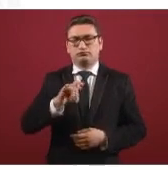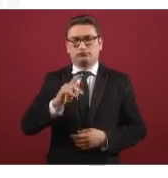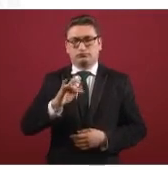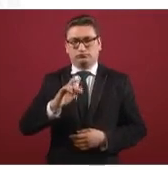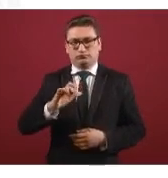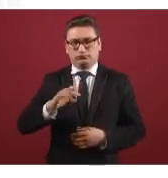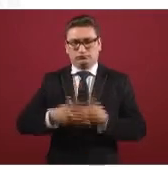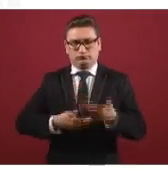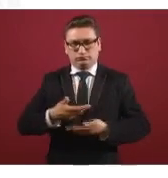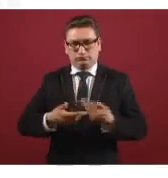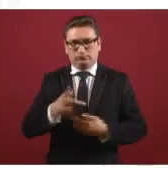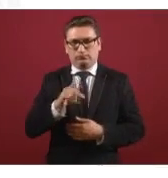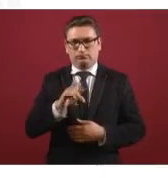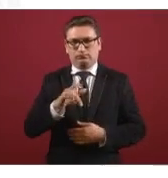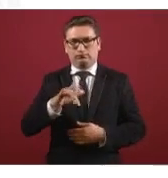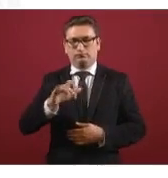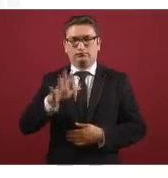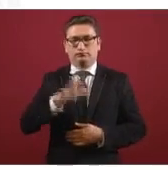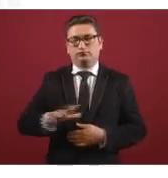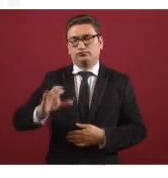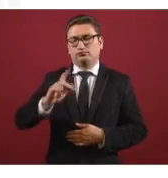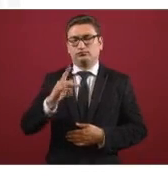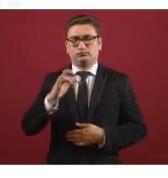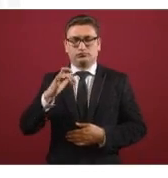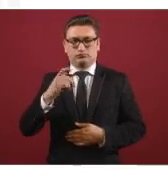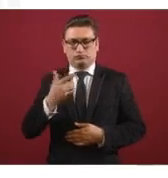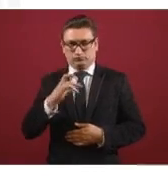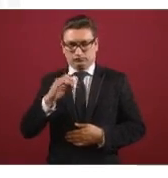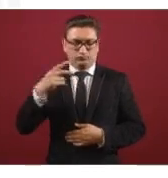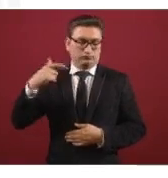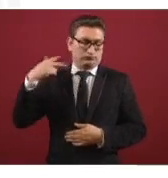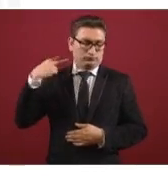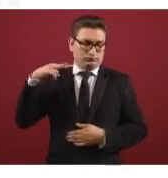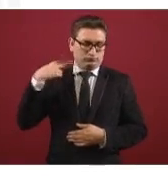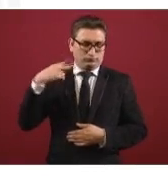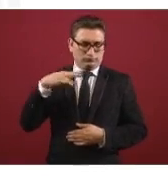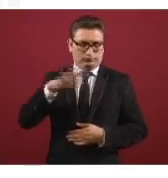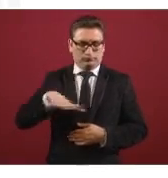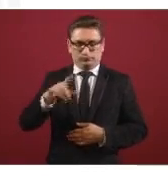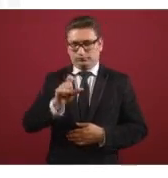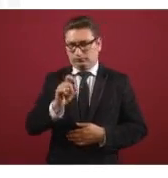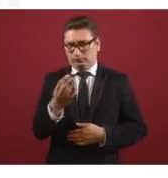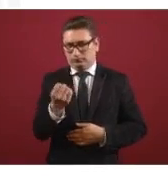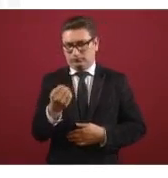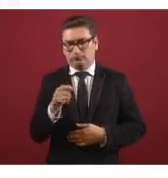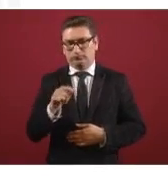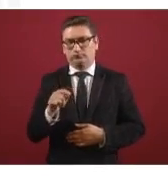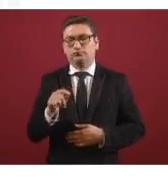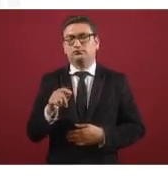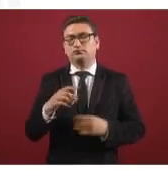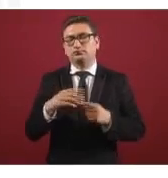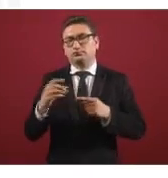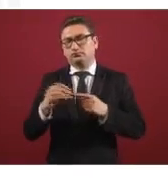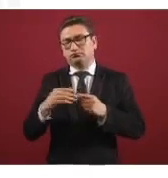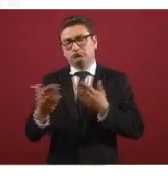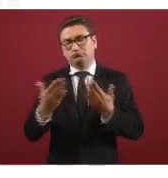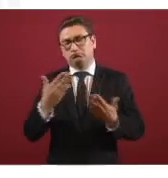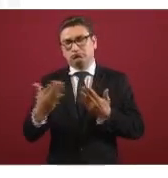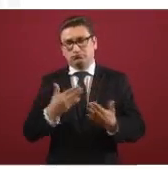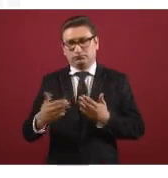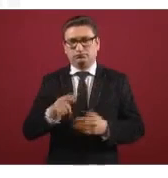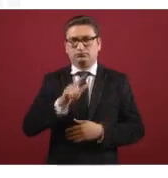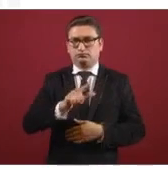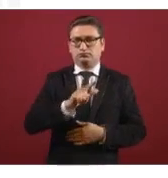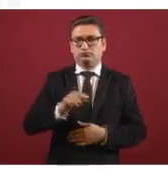Petroleros y Comerciales del Golfo en Coatzacoalcos, Veracruz, con un margen de 29 centavos y un precio al público de 17